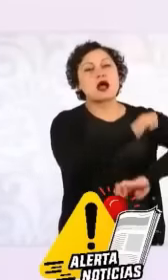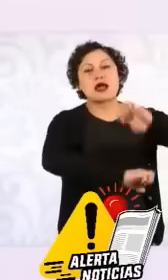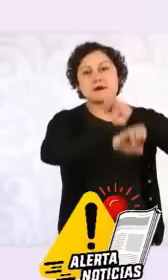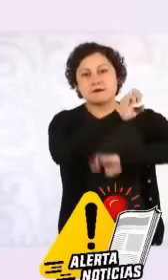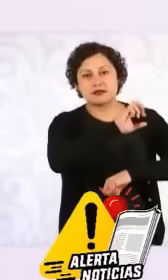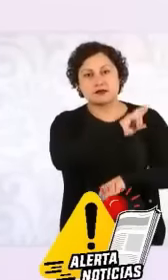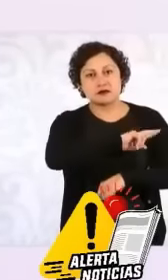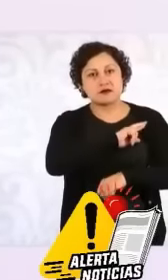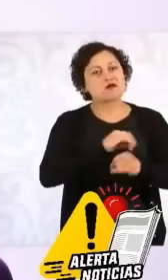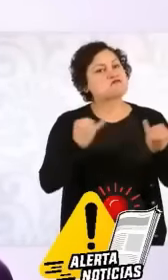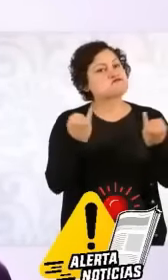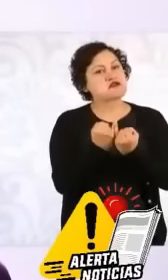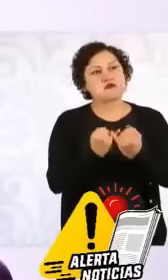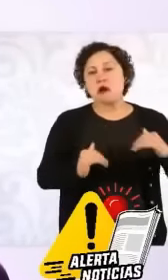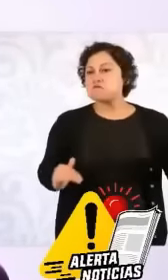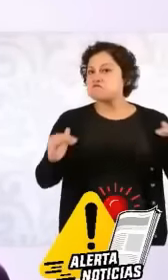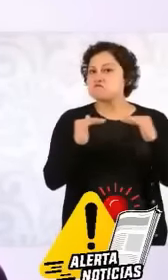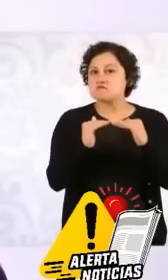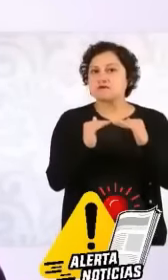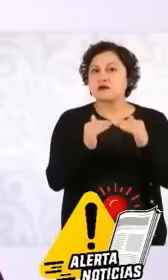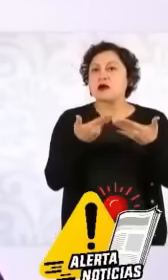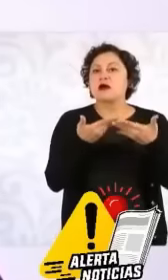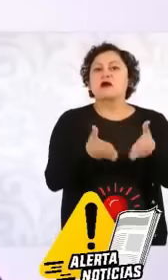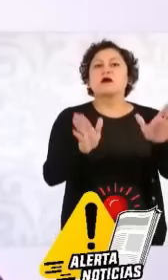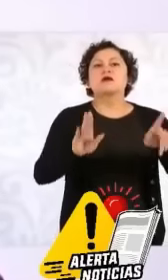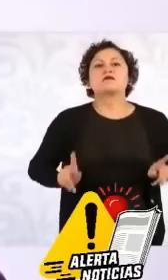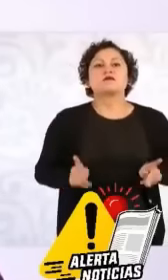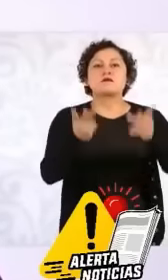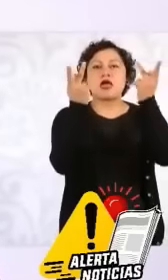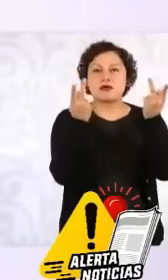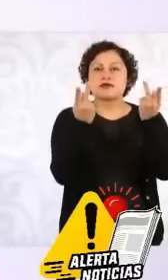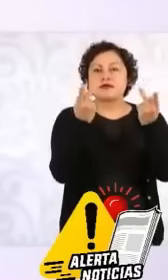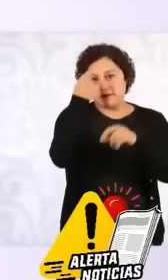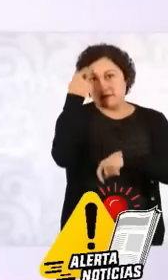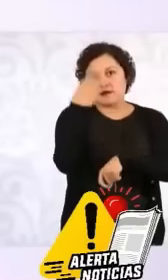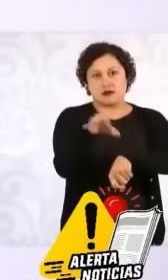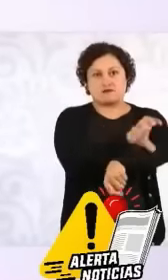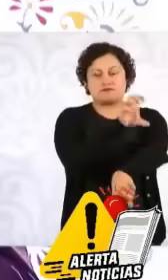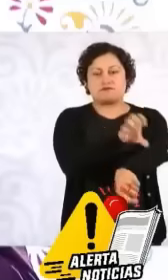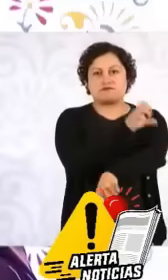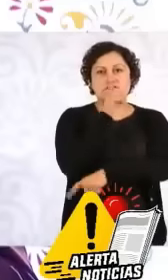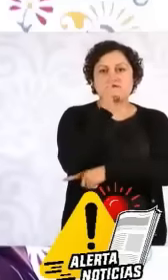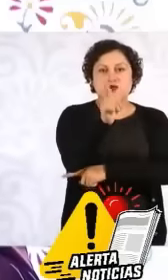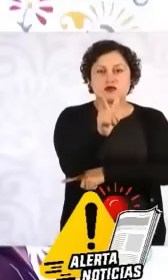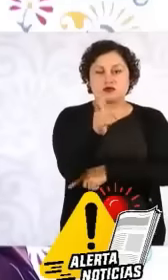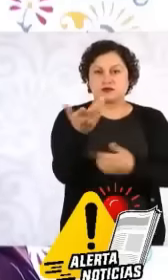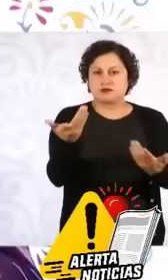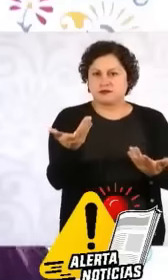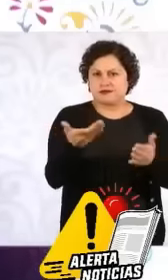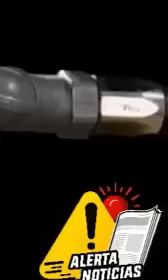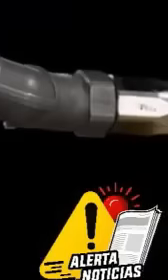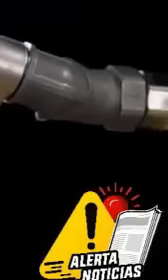una presidenta que sabe hacer las cosas bien. Asimismo, anunció este nuevo derecho petrolero para